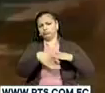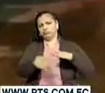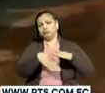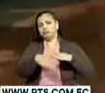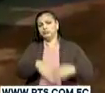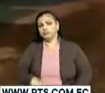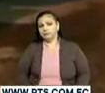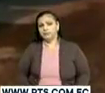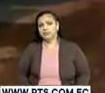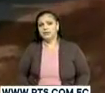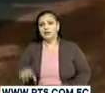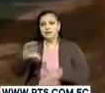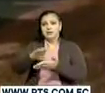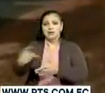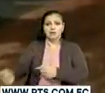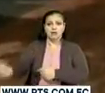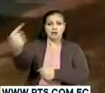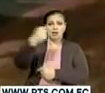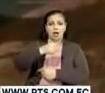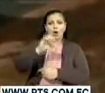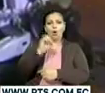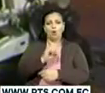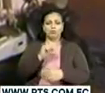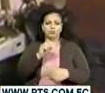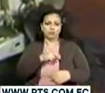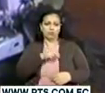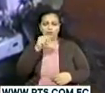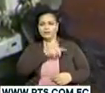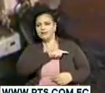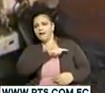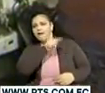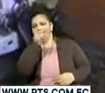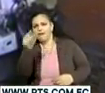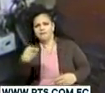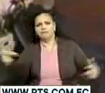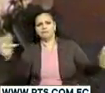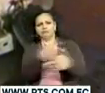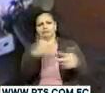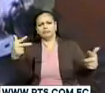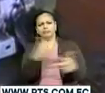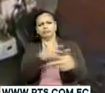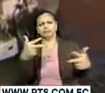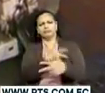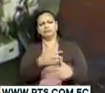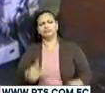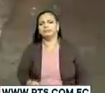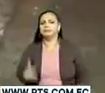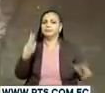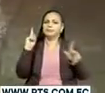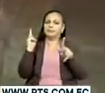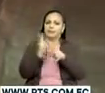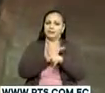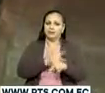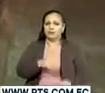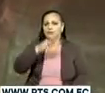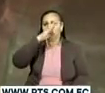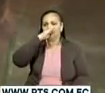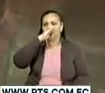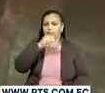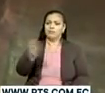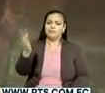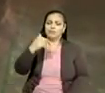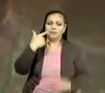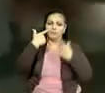acá. El vehículo destrozado fue llevado a los canchones del ATM, mientras que agentes de criminalística investigan a través de las cámaras